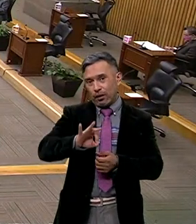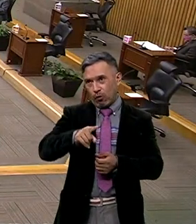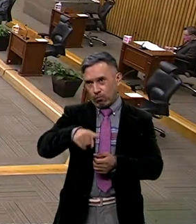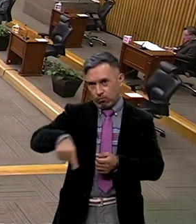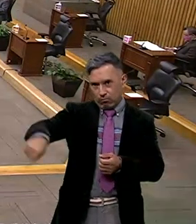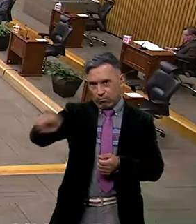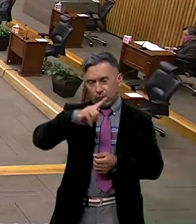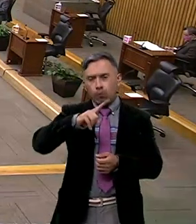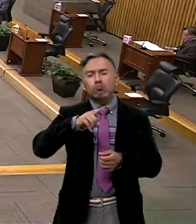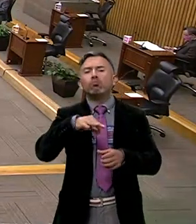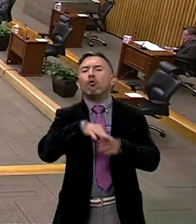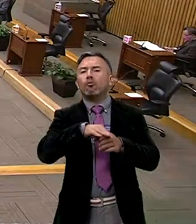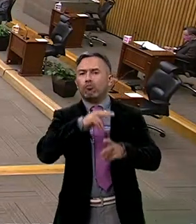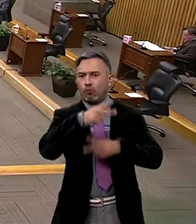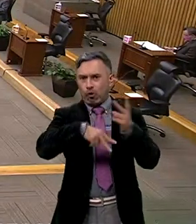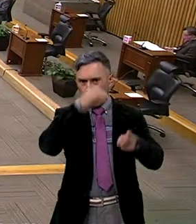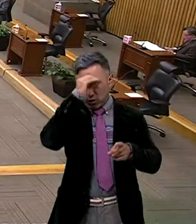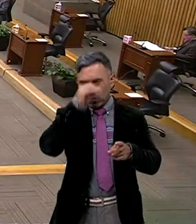pertinentes